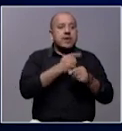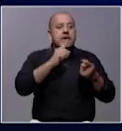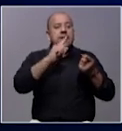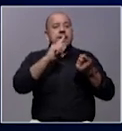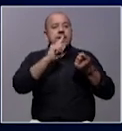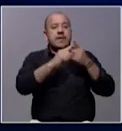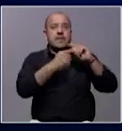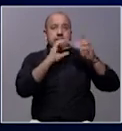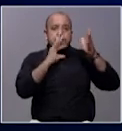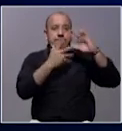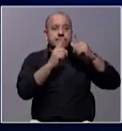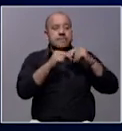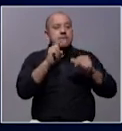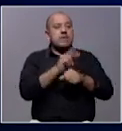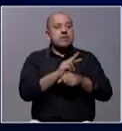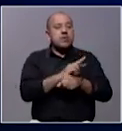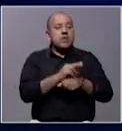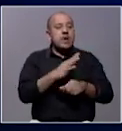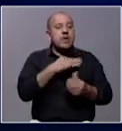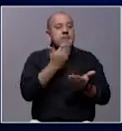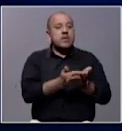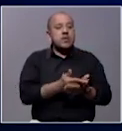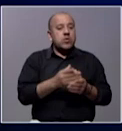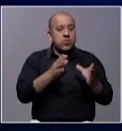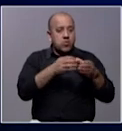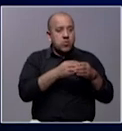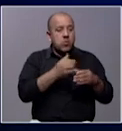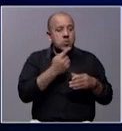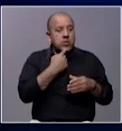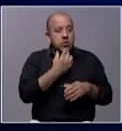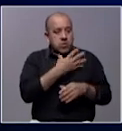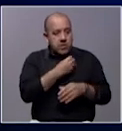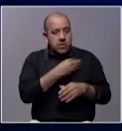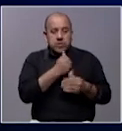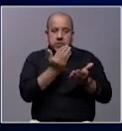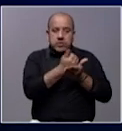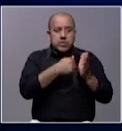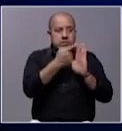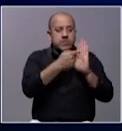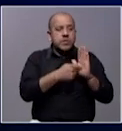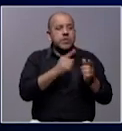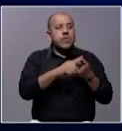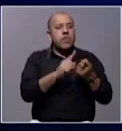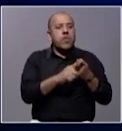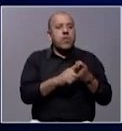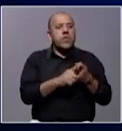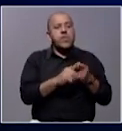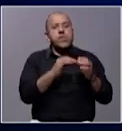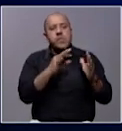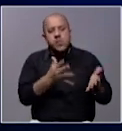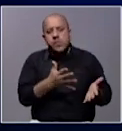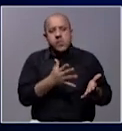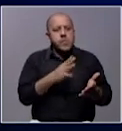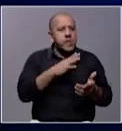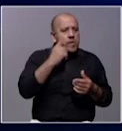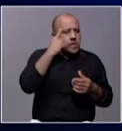caso de cabildo abierto un énfasis en seguridad hubo planteos de partido nacionales que salieron de de agenda en este acuerdo que va a quedar